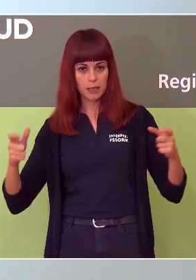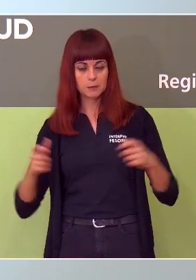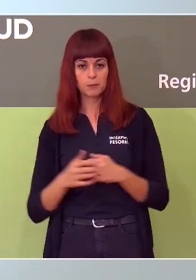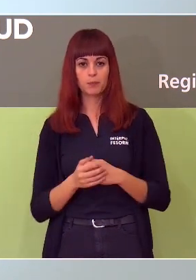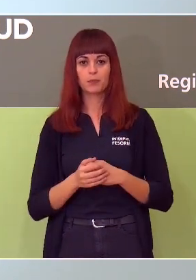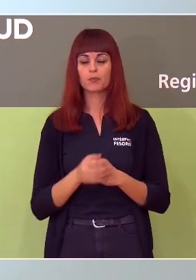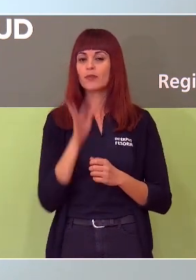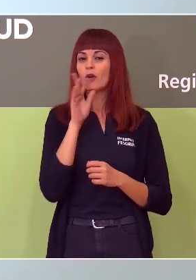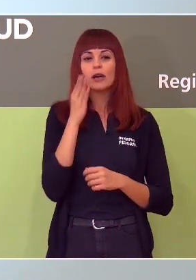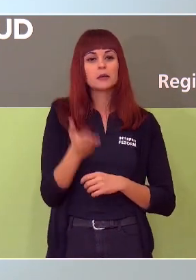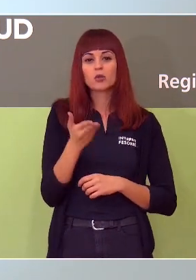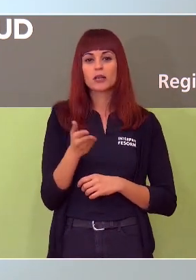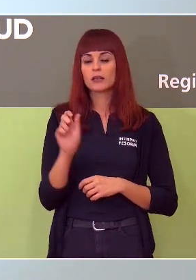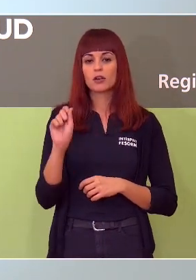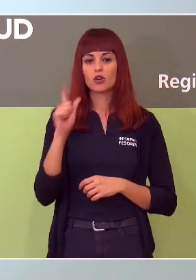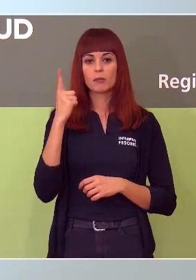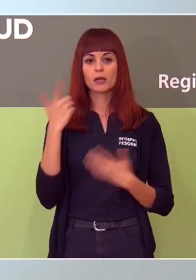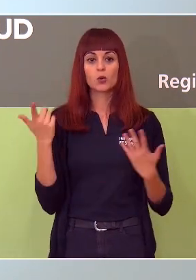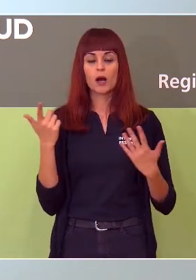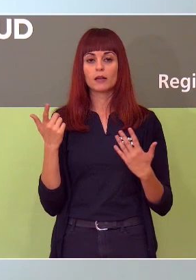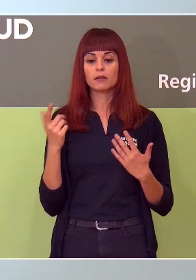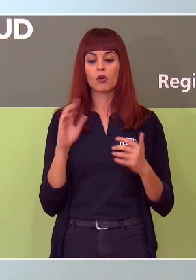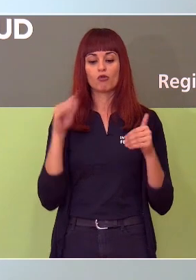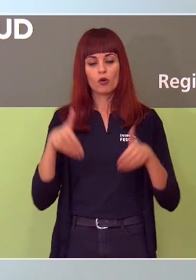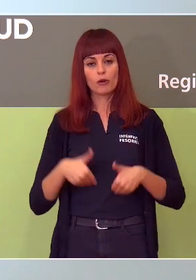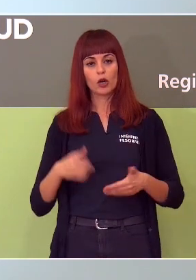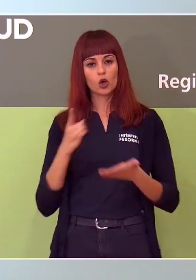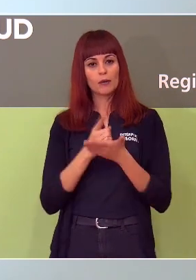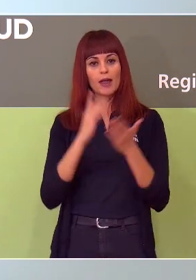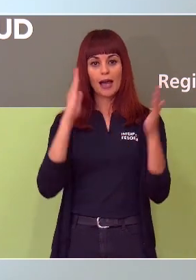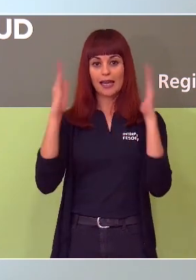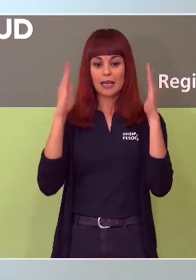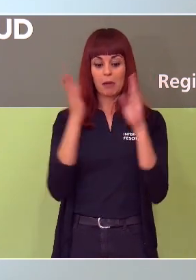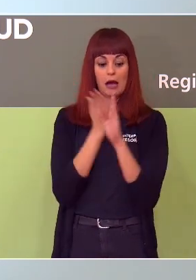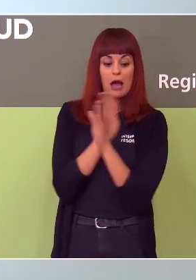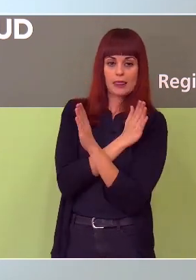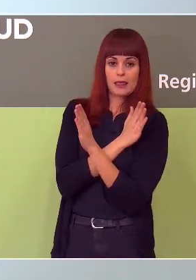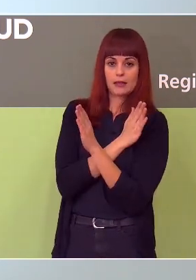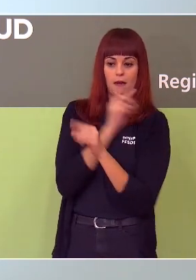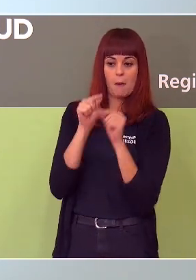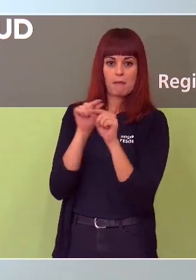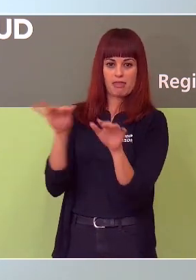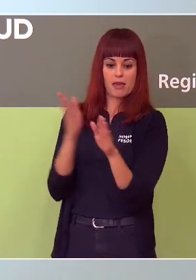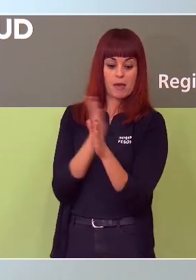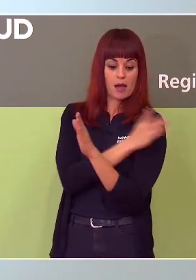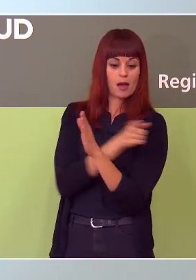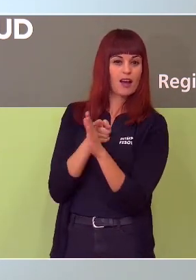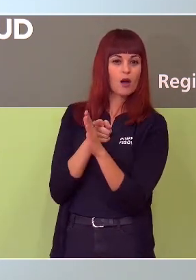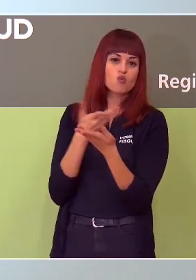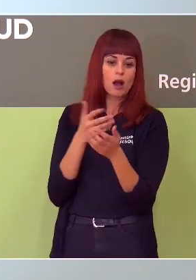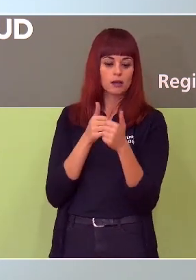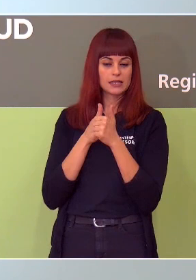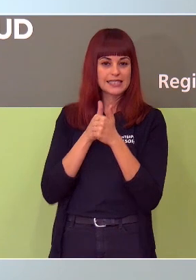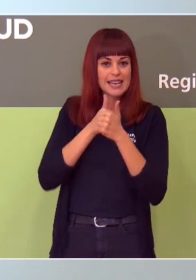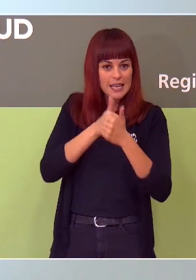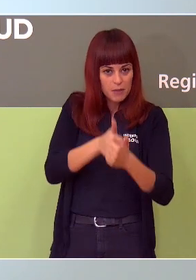que tiene, o lo más importante ahora mismo, es volver a la etapa inicial antes de la pandemia, que era la etapa del seguimiento a